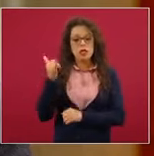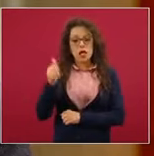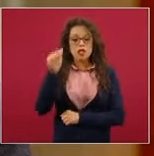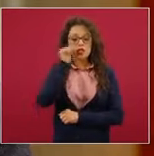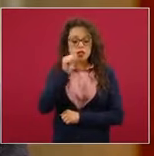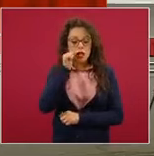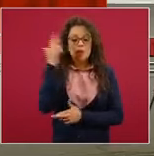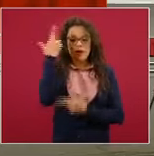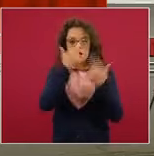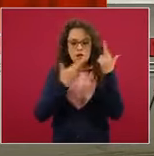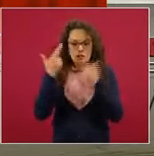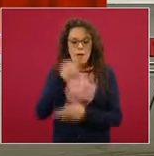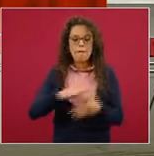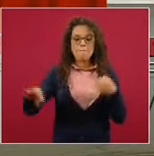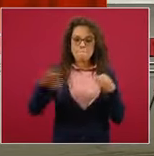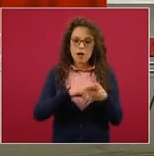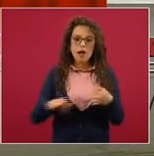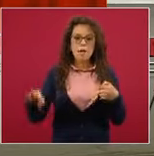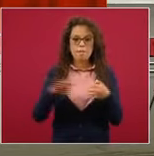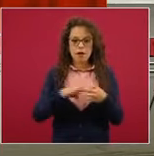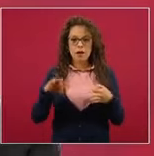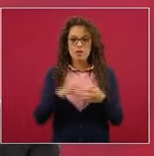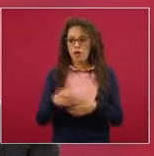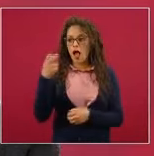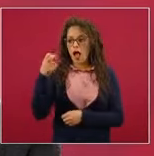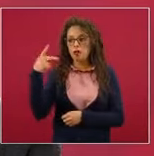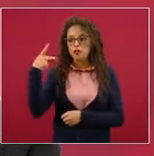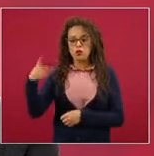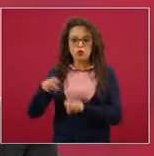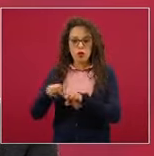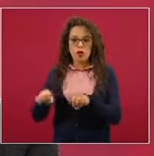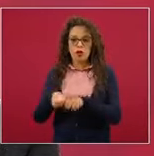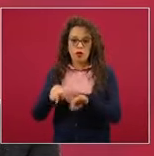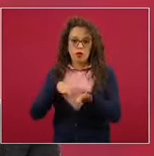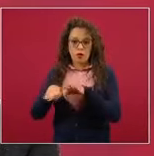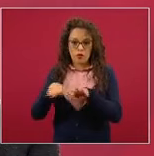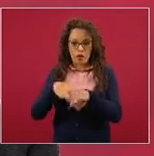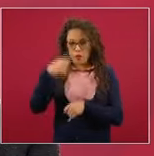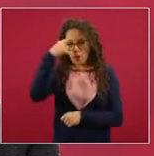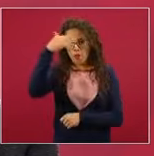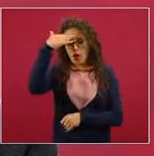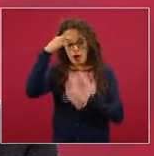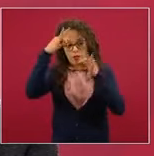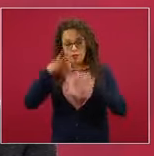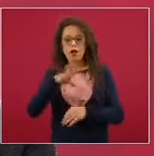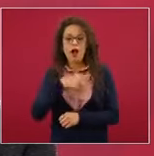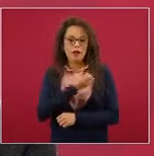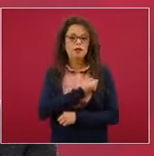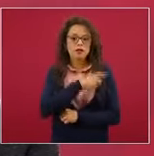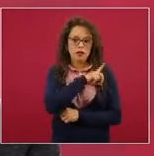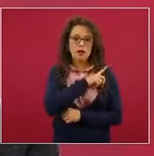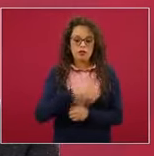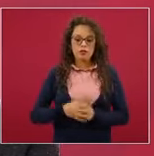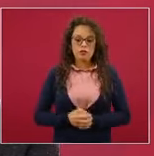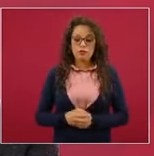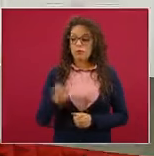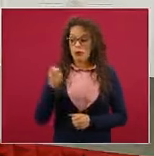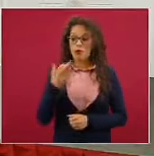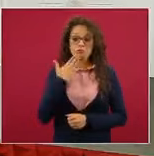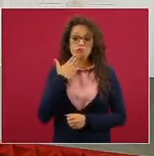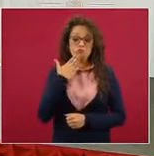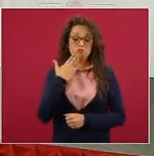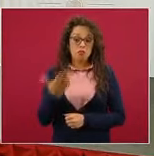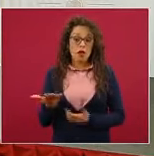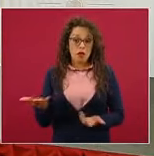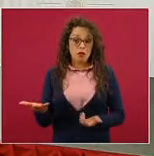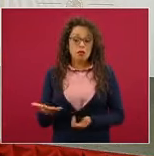monitoreo continuo de todos esos colaboradores. Es posible que definitivamente esto ha tenido buenos resultados y seguimos